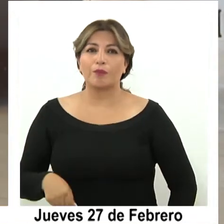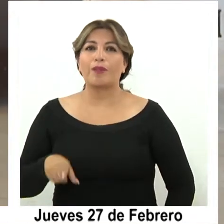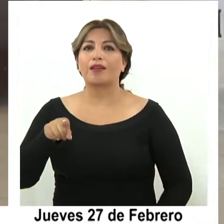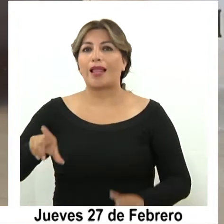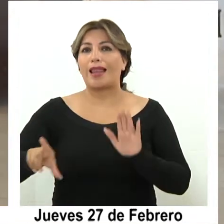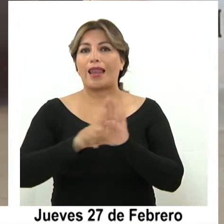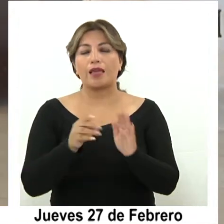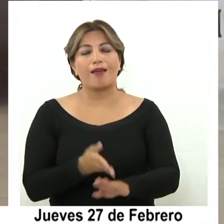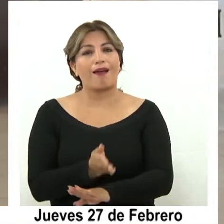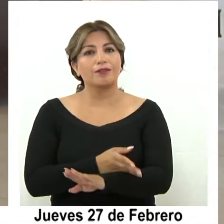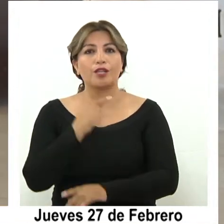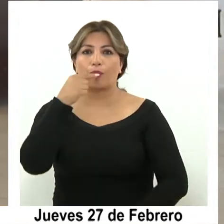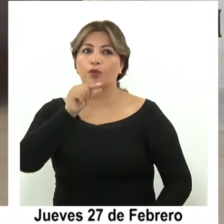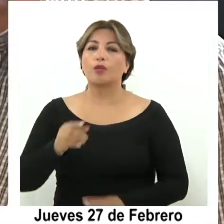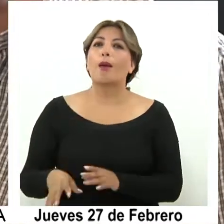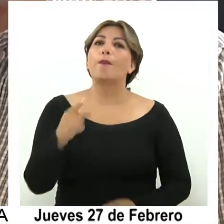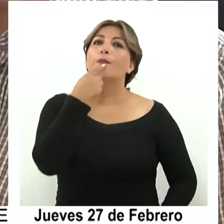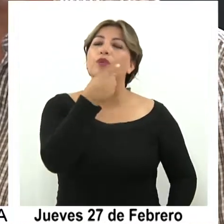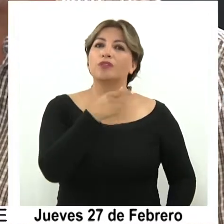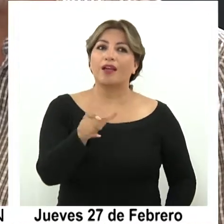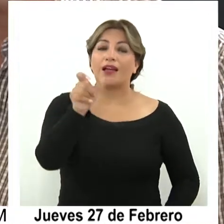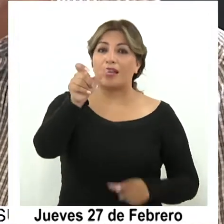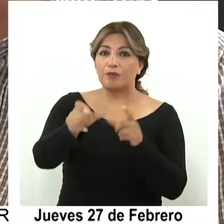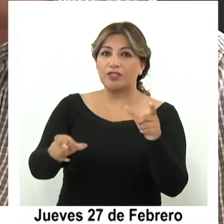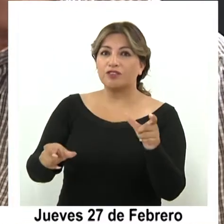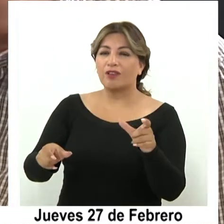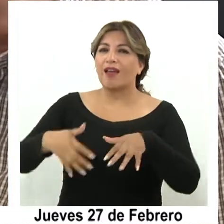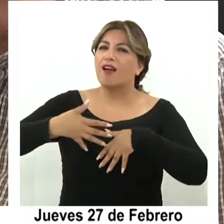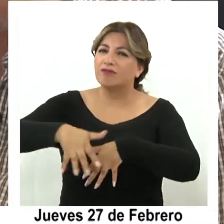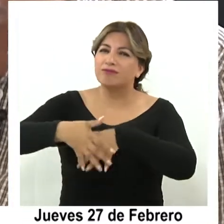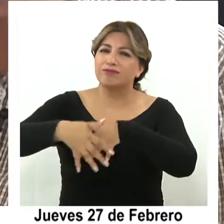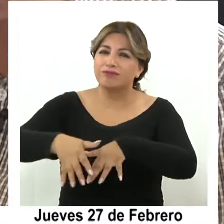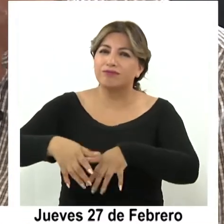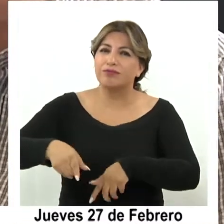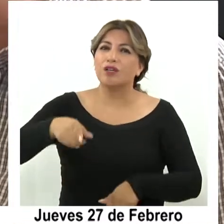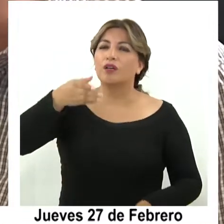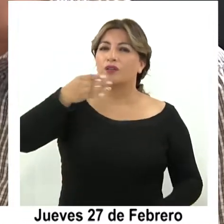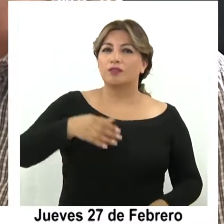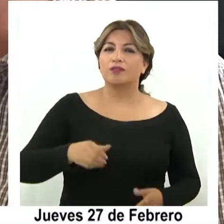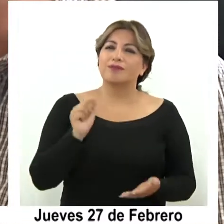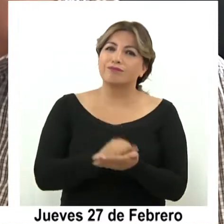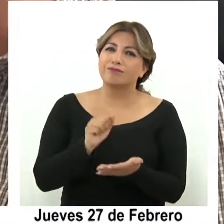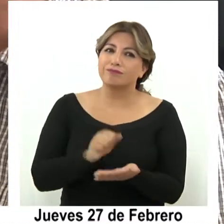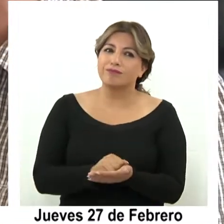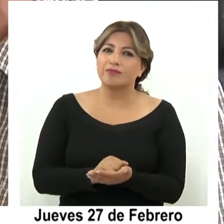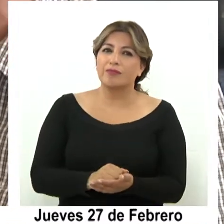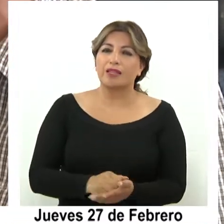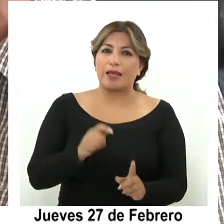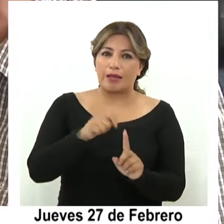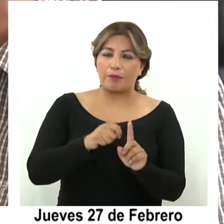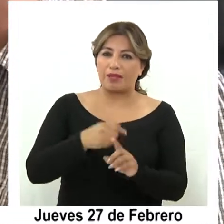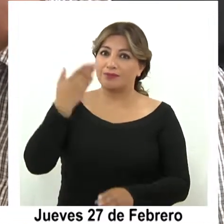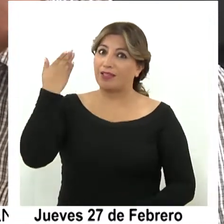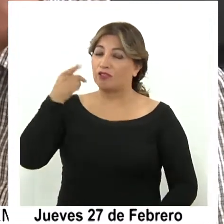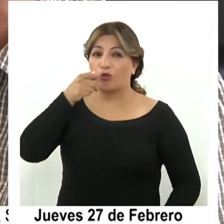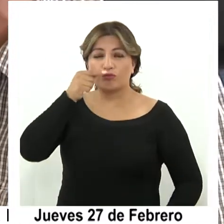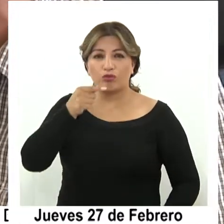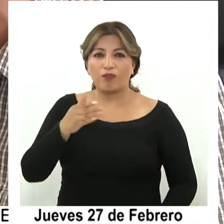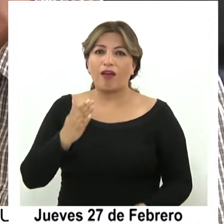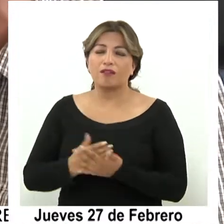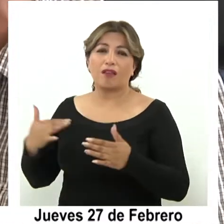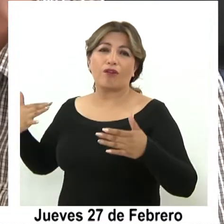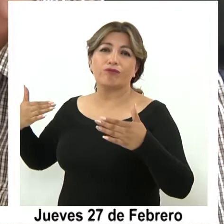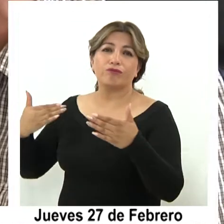para que sea ley lo antes posible. ¿Y qué le diría usted a la gente que ha salido a las calles, que ha protestado desde el 18 de octubre